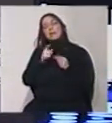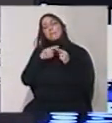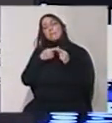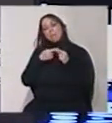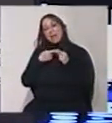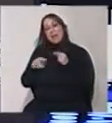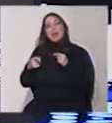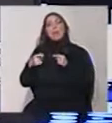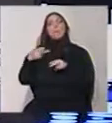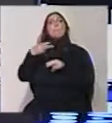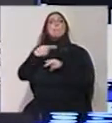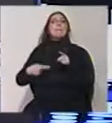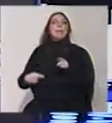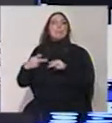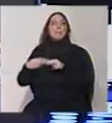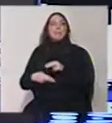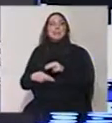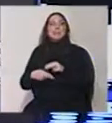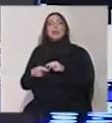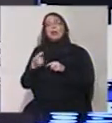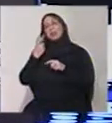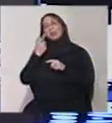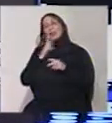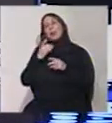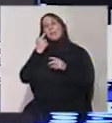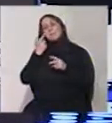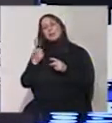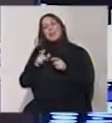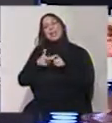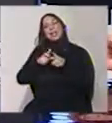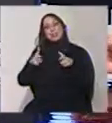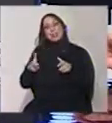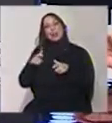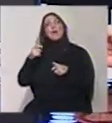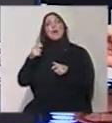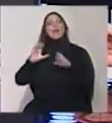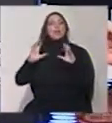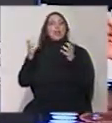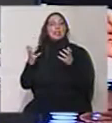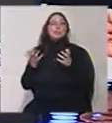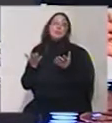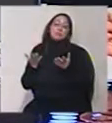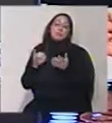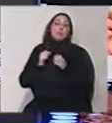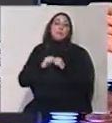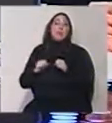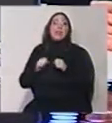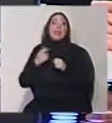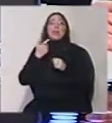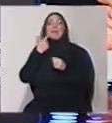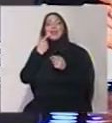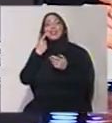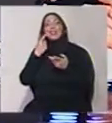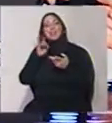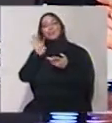mediano plazo. No hay un tema, una confluencia de percepción, incremento de la violencia y capaz que señales desencontradas, ¿no? Porque